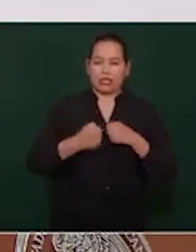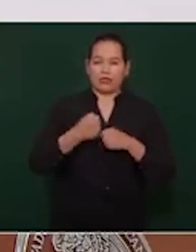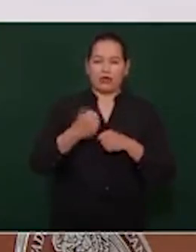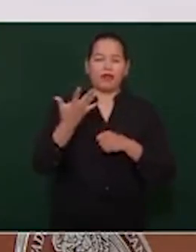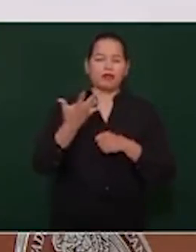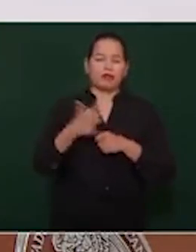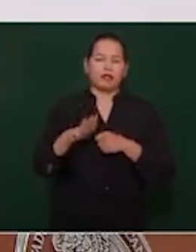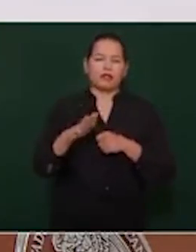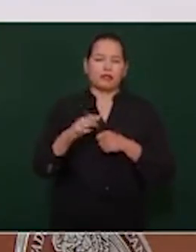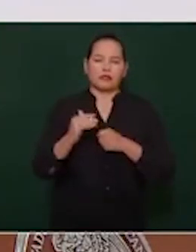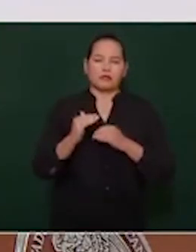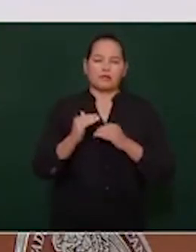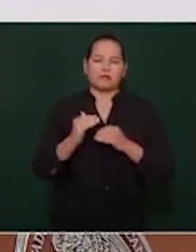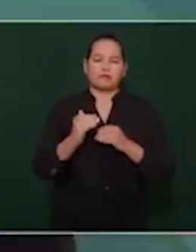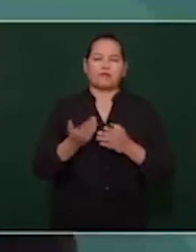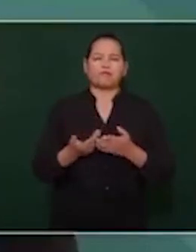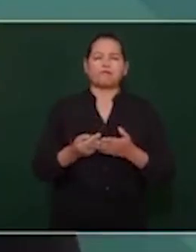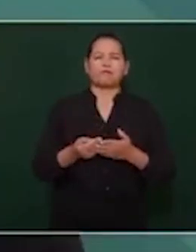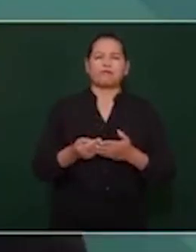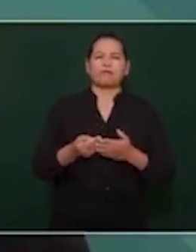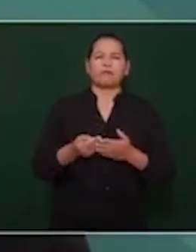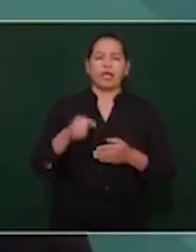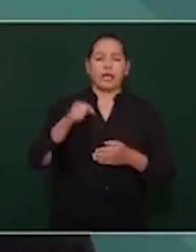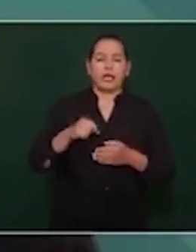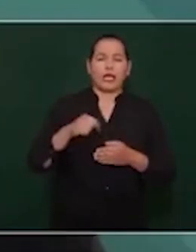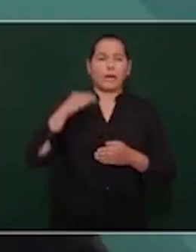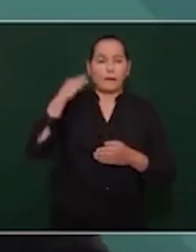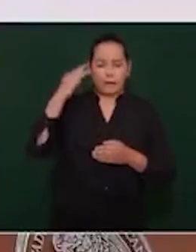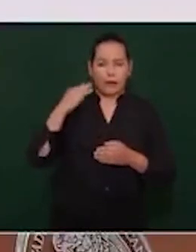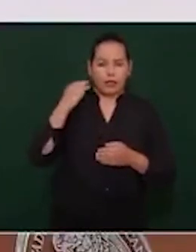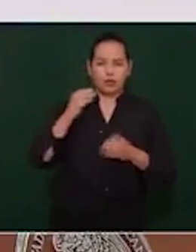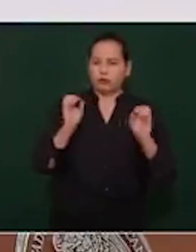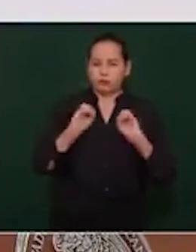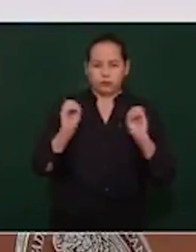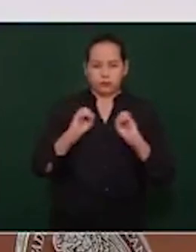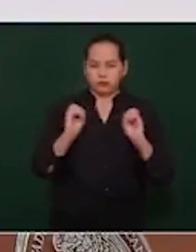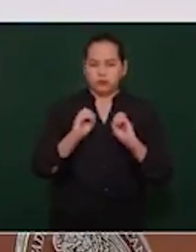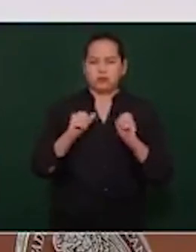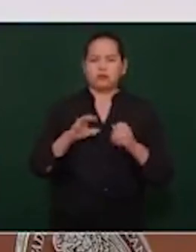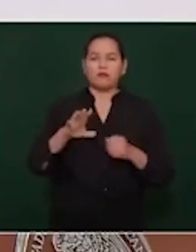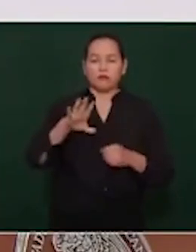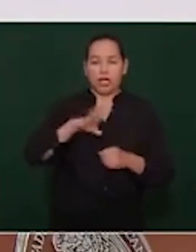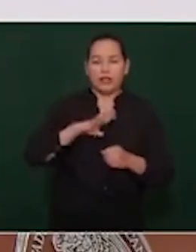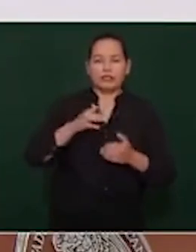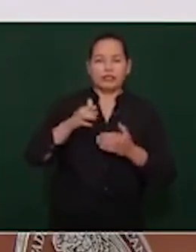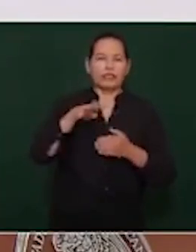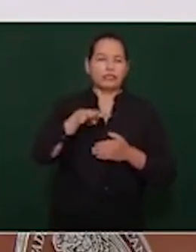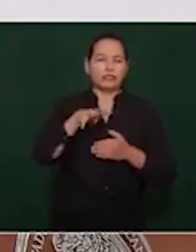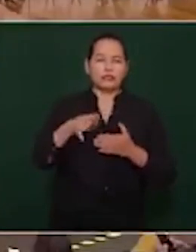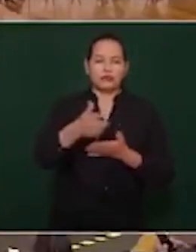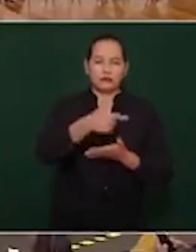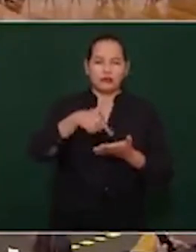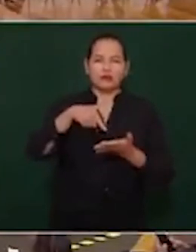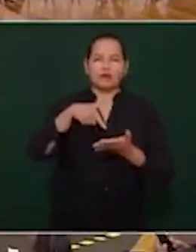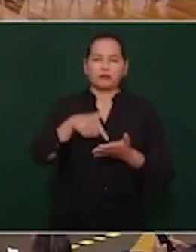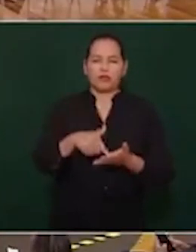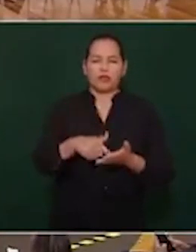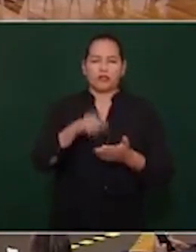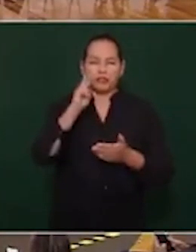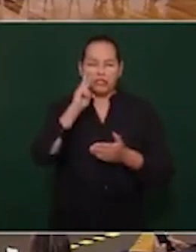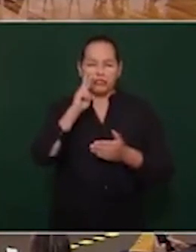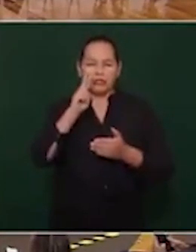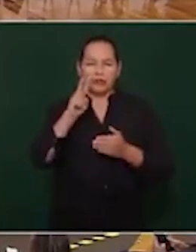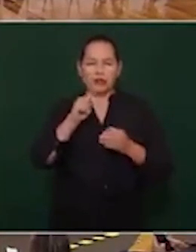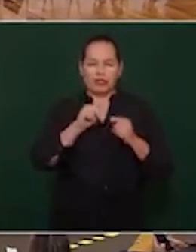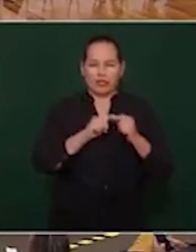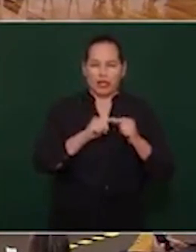este delito en el mes de marzo en el estado, tiene el 19 lugar, y aquí está la tendencia, aquí se ve en